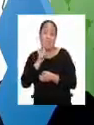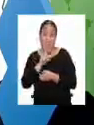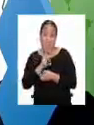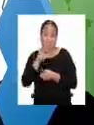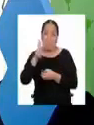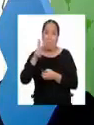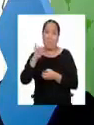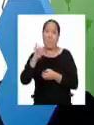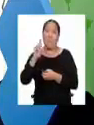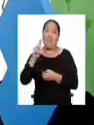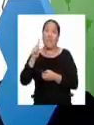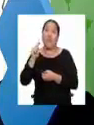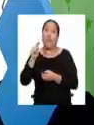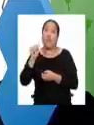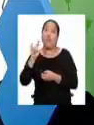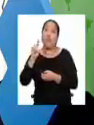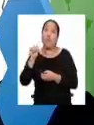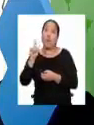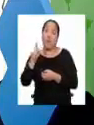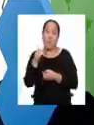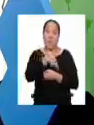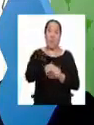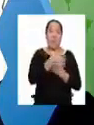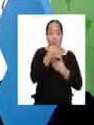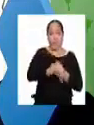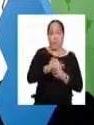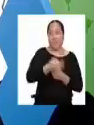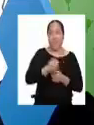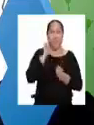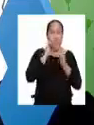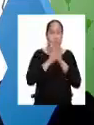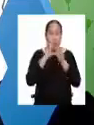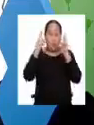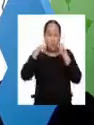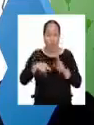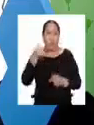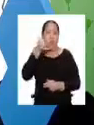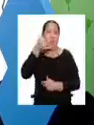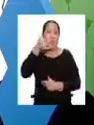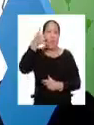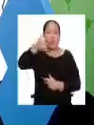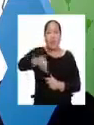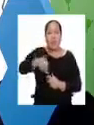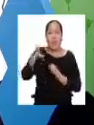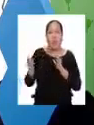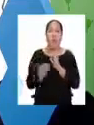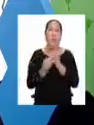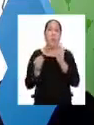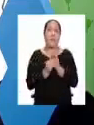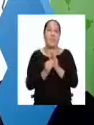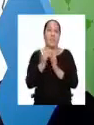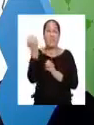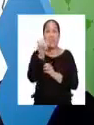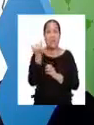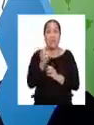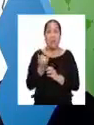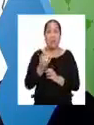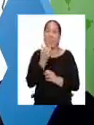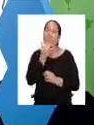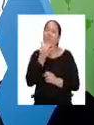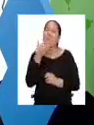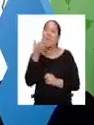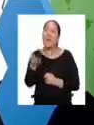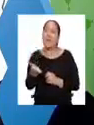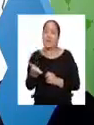la realidad a través de los dispositivos móviles, como los celulares y las tablets, que le añaden información gráfica a lo que está pasando ahí